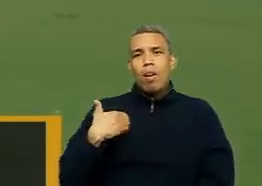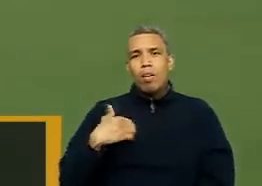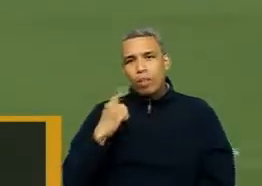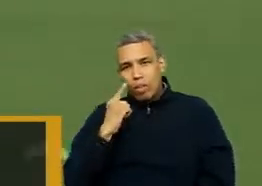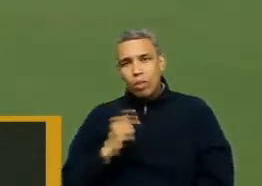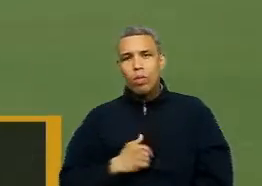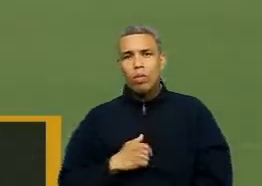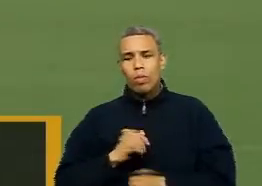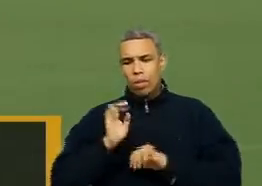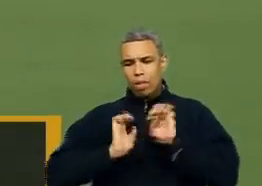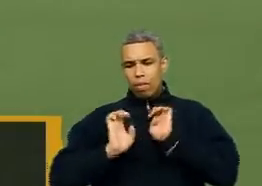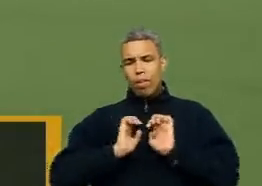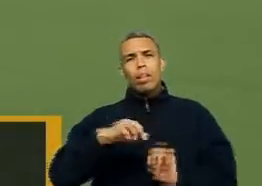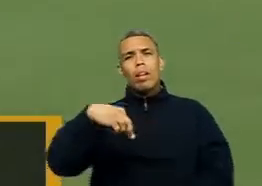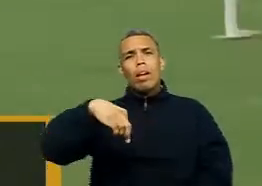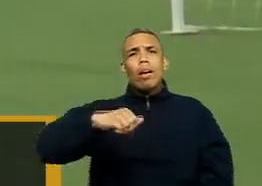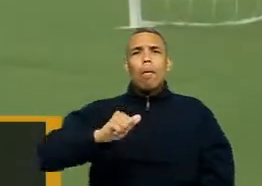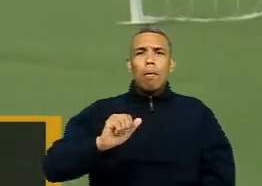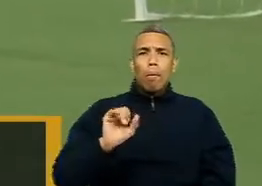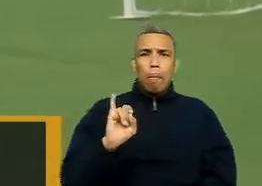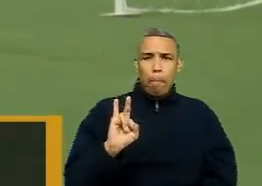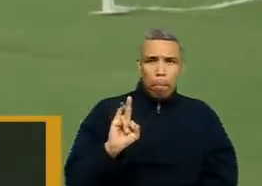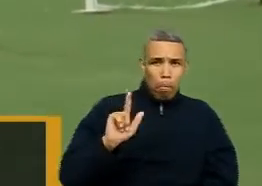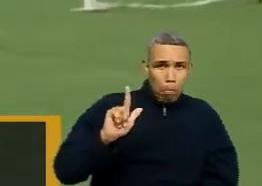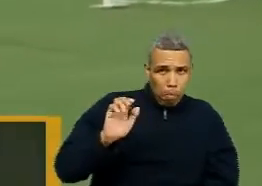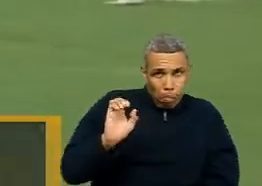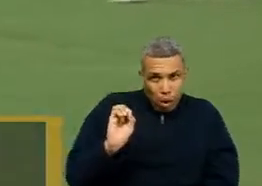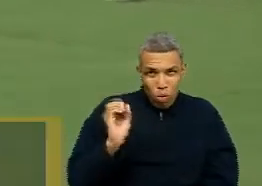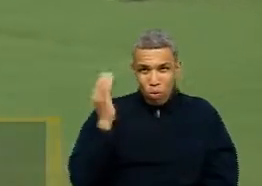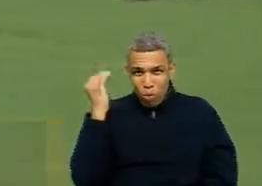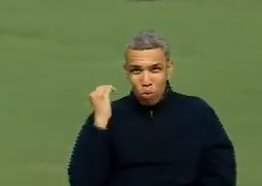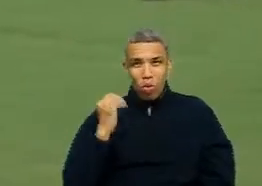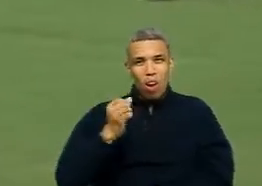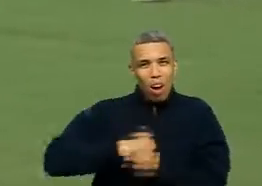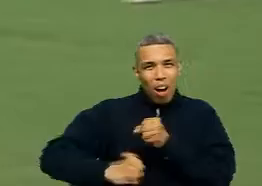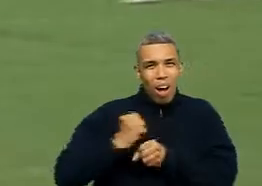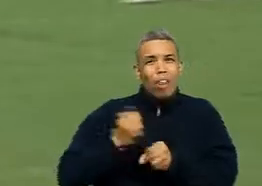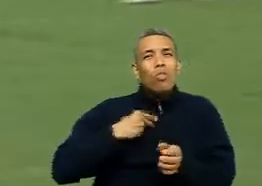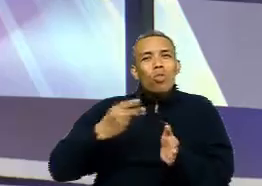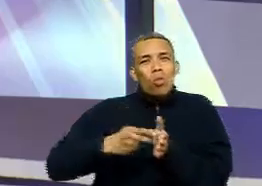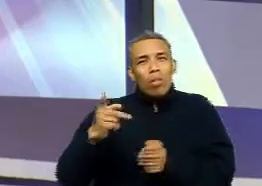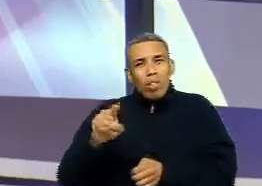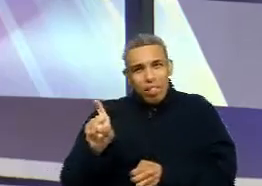Pablo Tabina, de participación destacada en la Liga Águila 2016, fue ratificado por el cuerpo técnico.